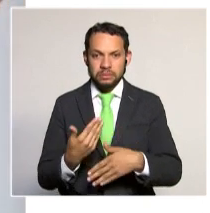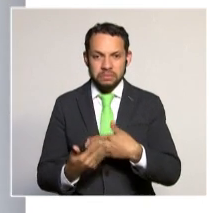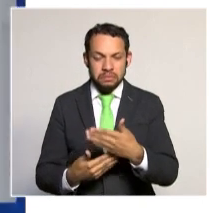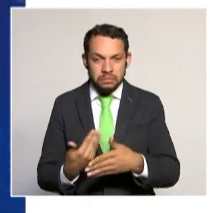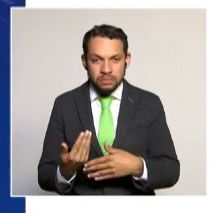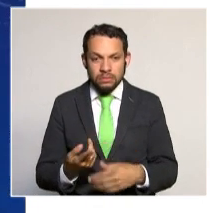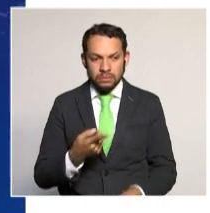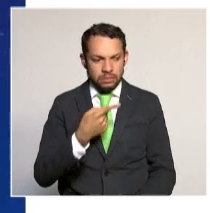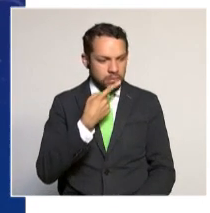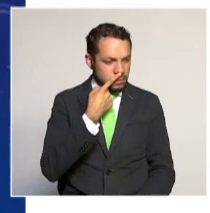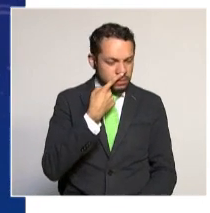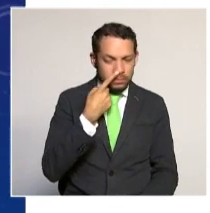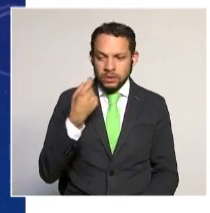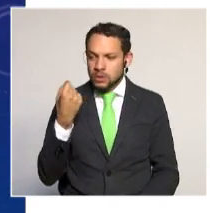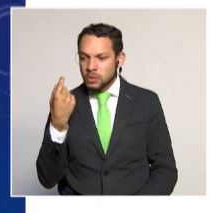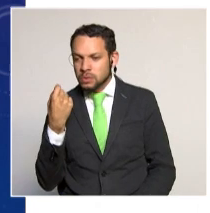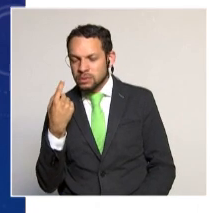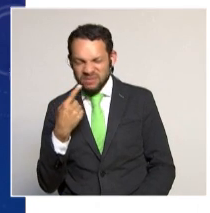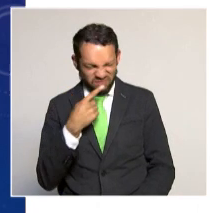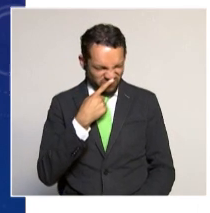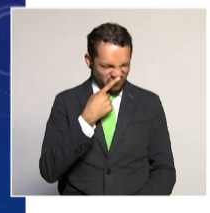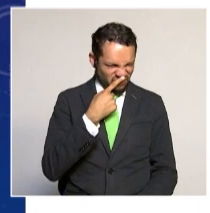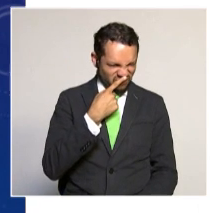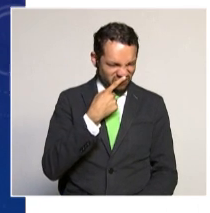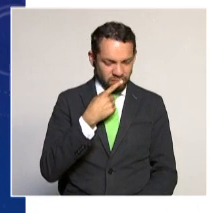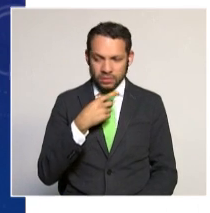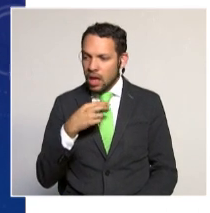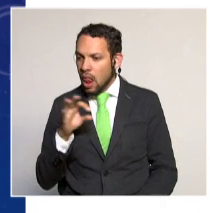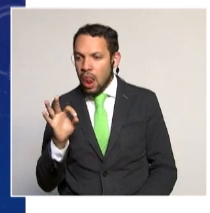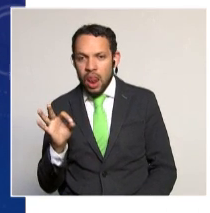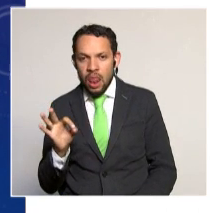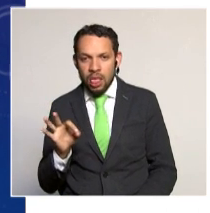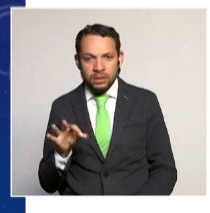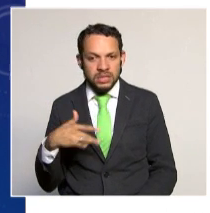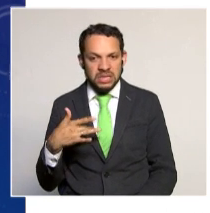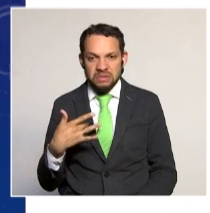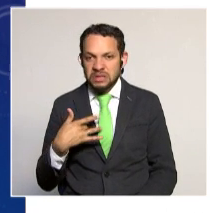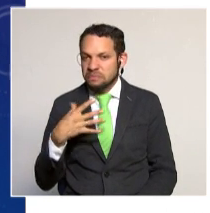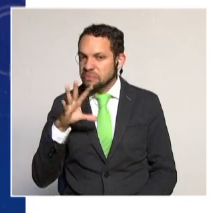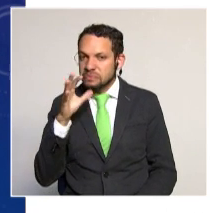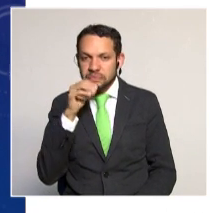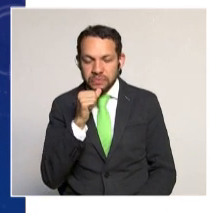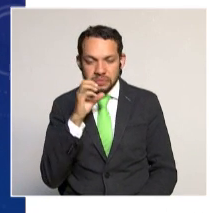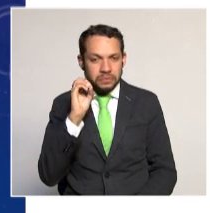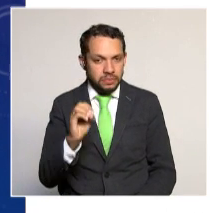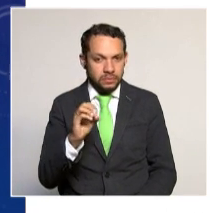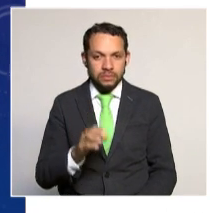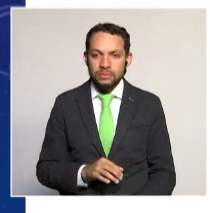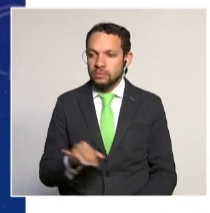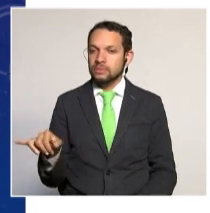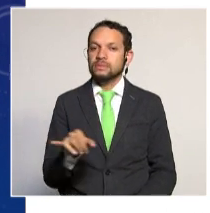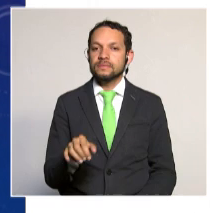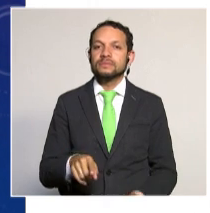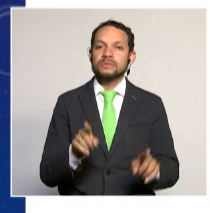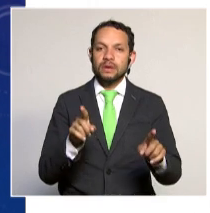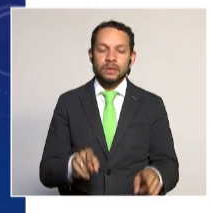procesamiento olfatorio. Y así como puede ser en esa parte del cerebro, puede ser en cualquier otra. Básicamente en cualquier otra.